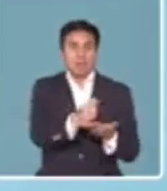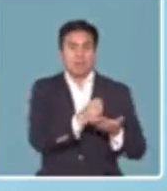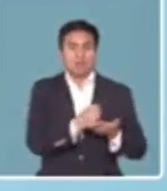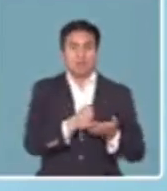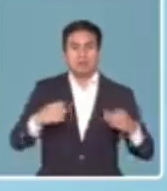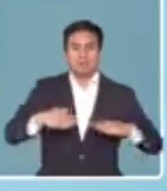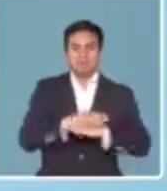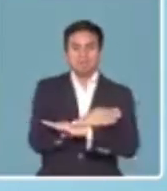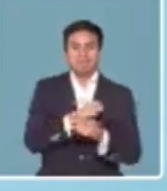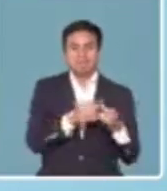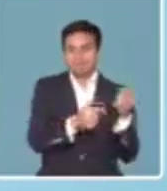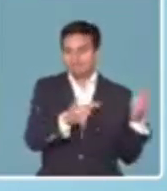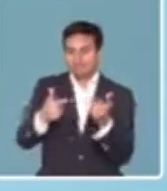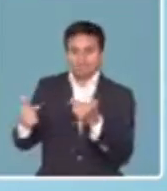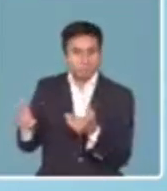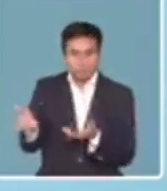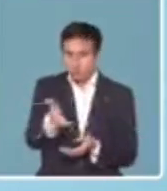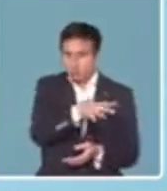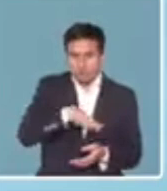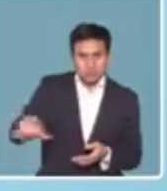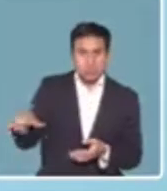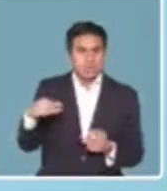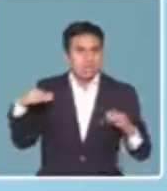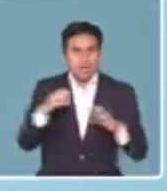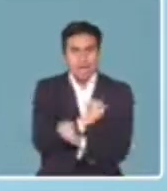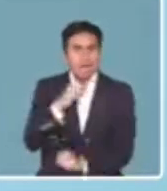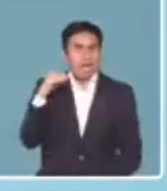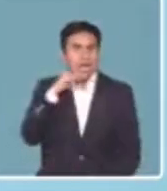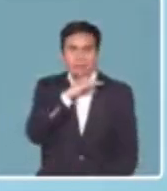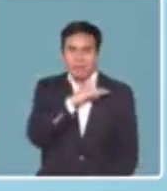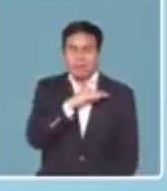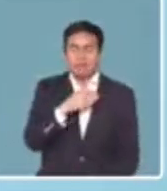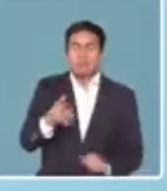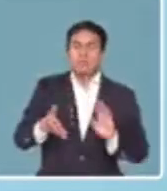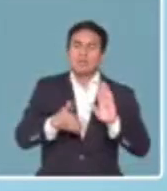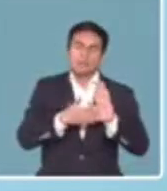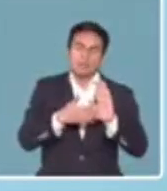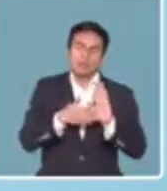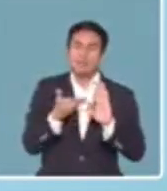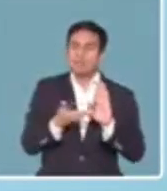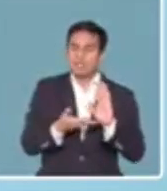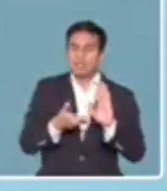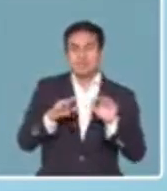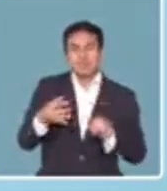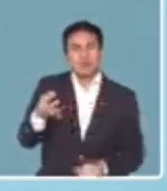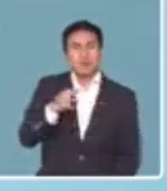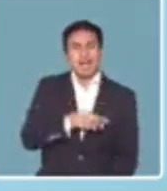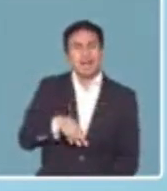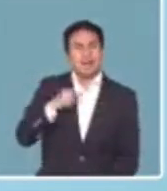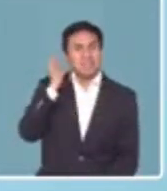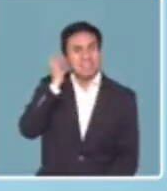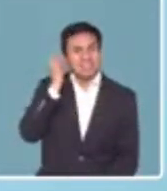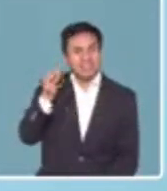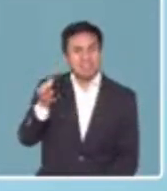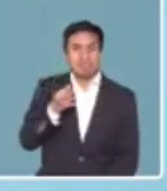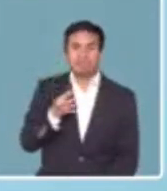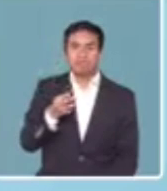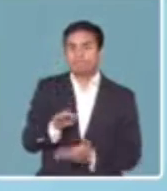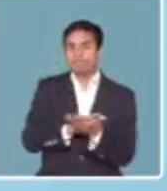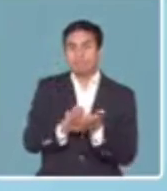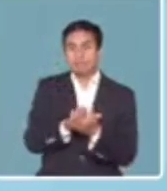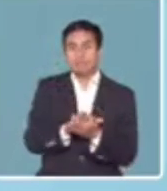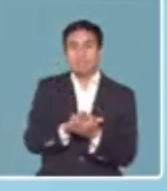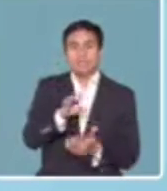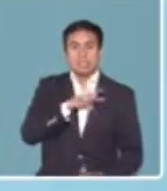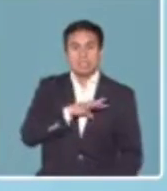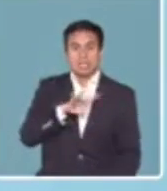mucha transversalidad, con mucha rapidez, además, y se demuestra, como decía la ministra, que cuando logramos